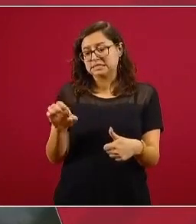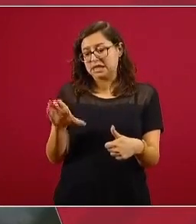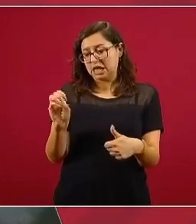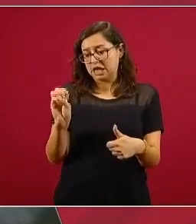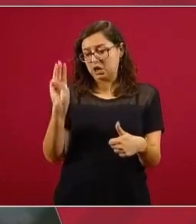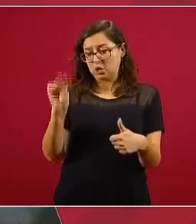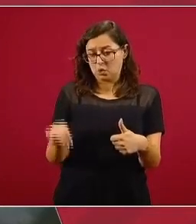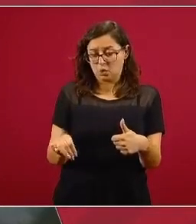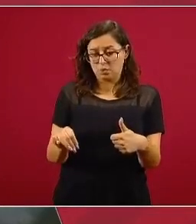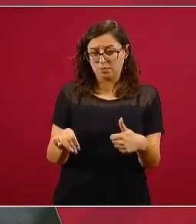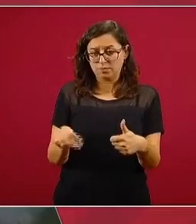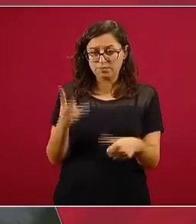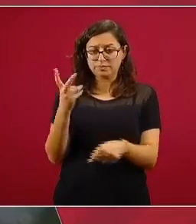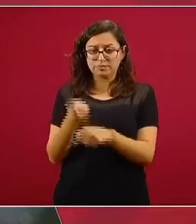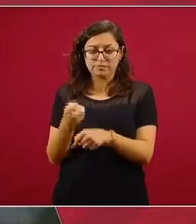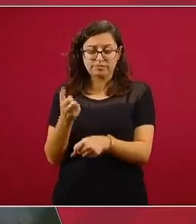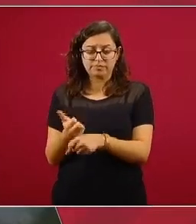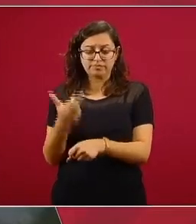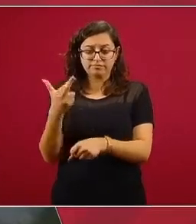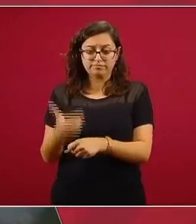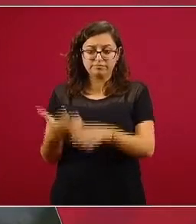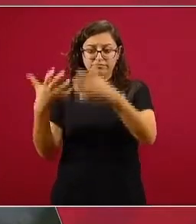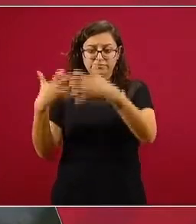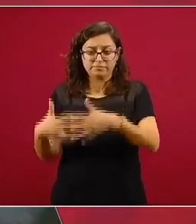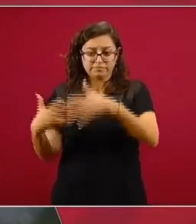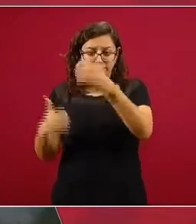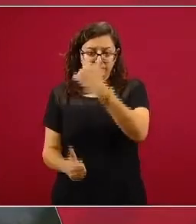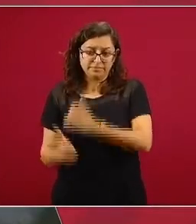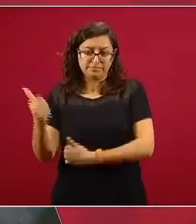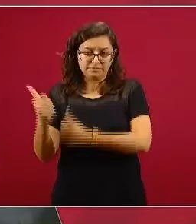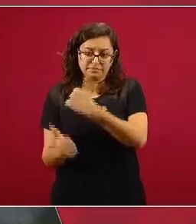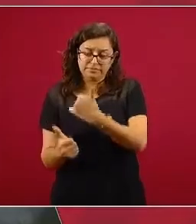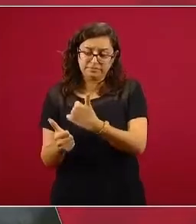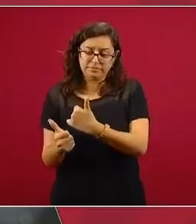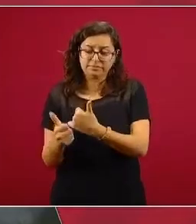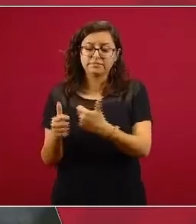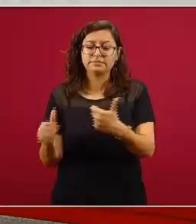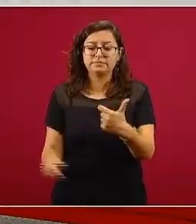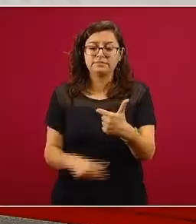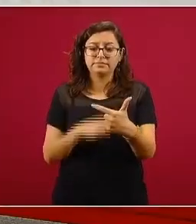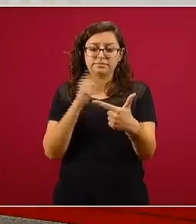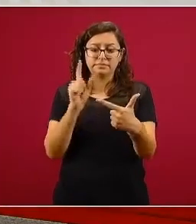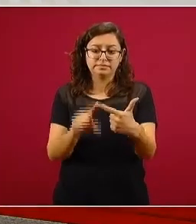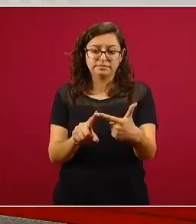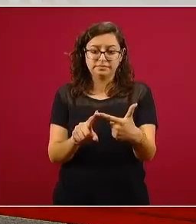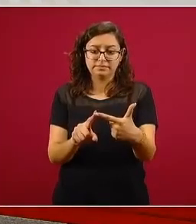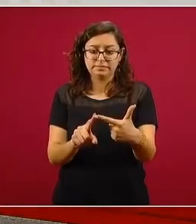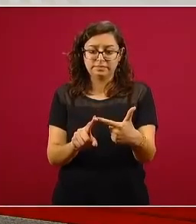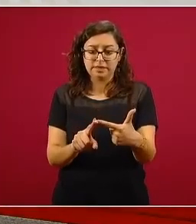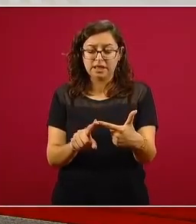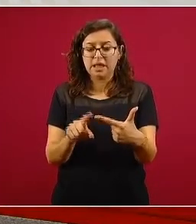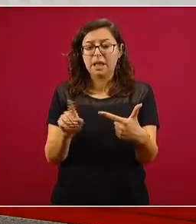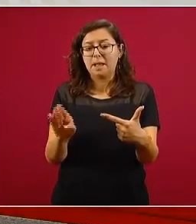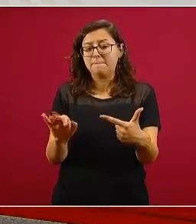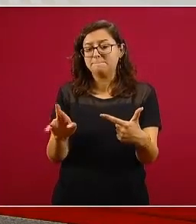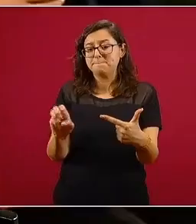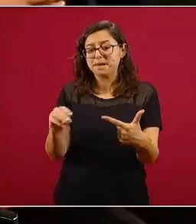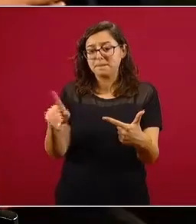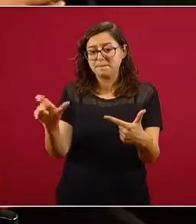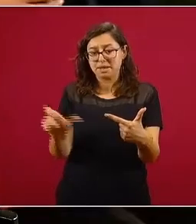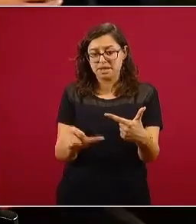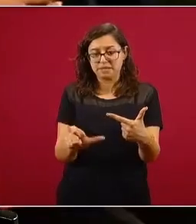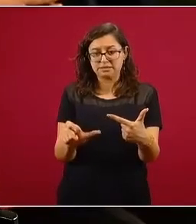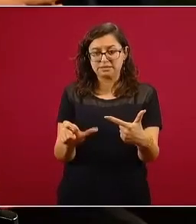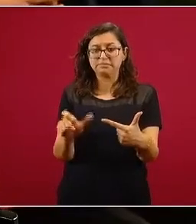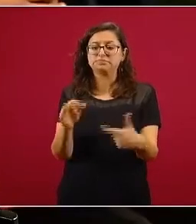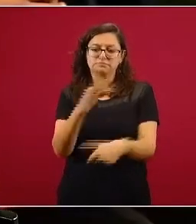a través del subsecretario de Industria, Comercio y Competitividad, Ernesto Acevedo, participa Birmex, la empresa pública